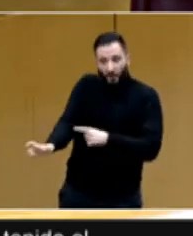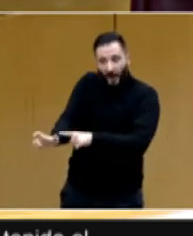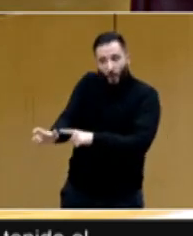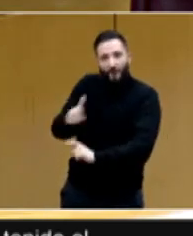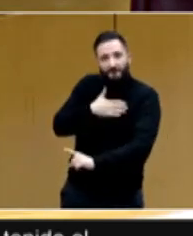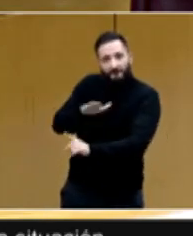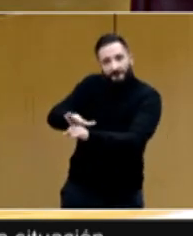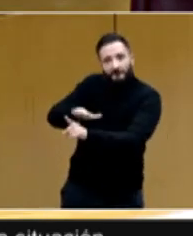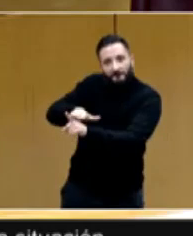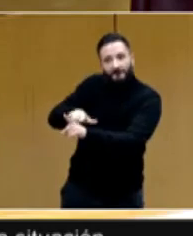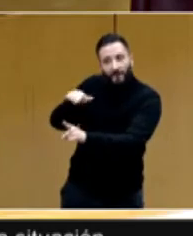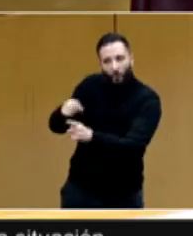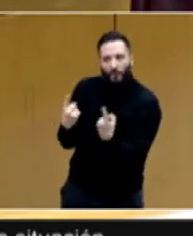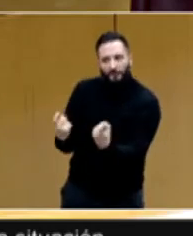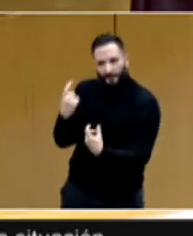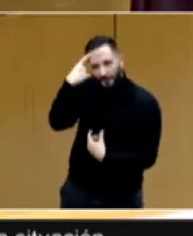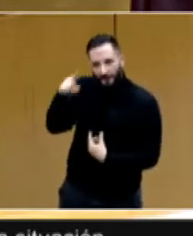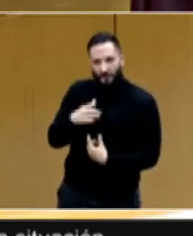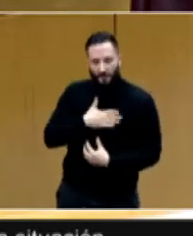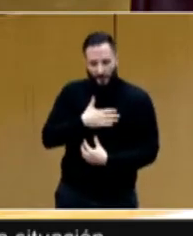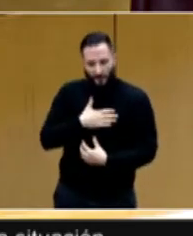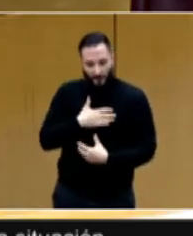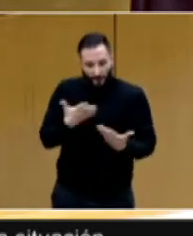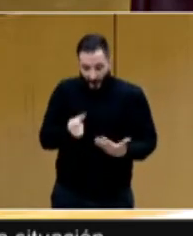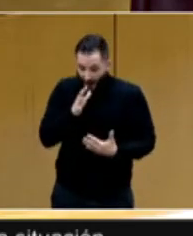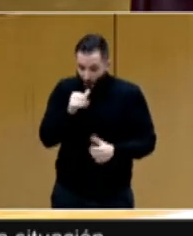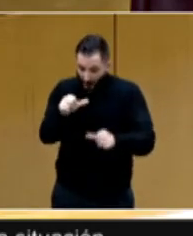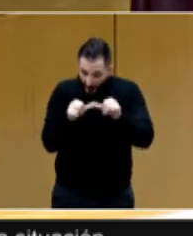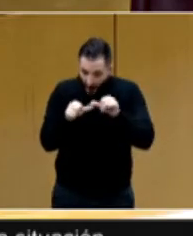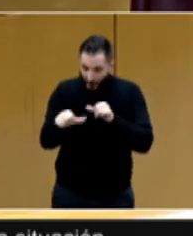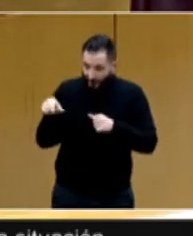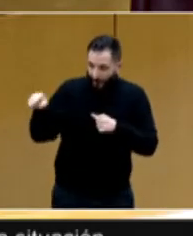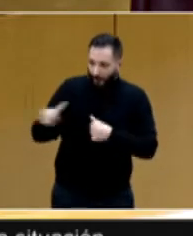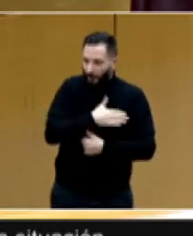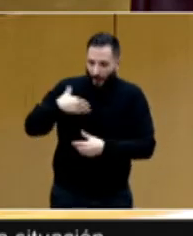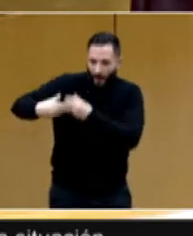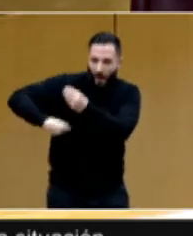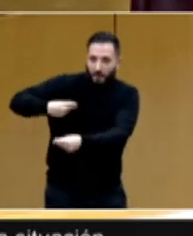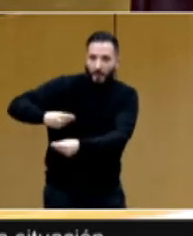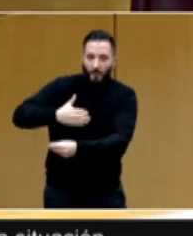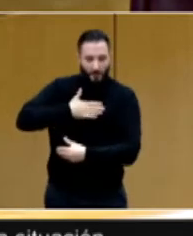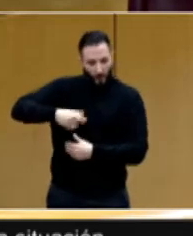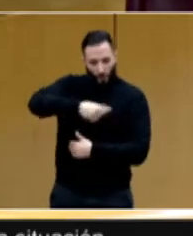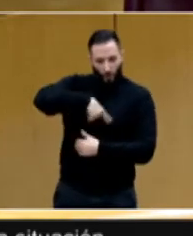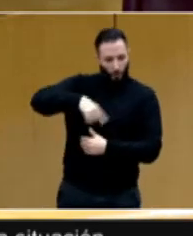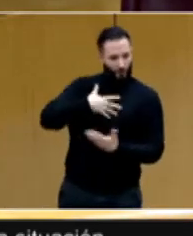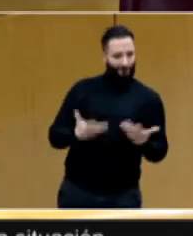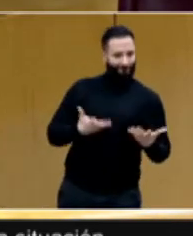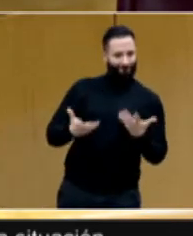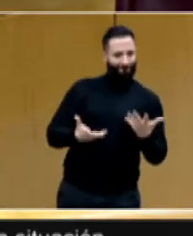y esto Pues si a partir de ahora va a hacer lo que quiera pues esto nos podemos meter